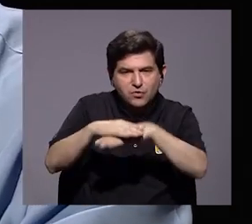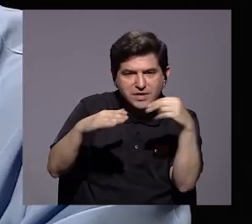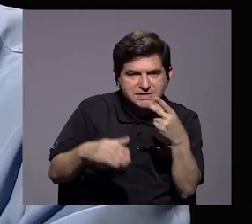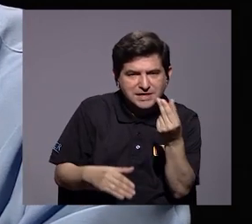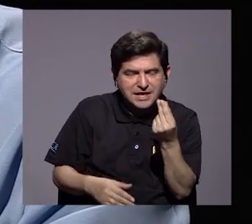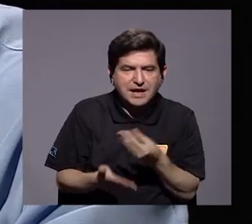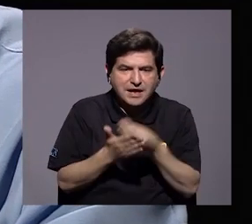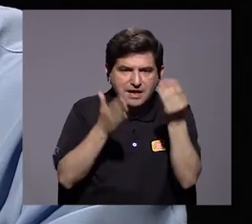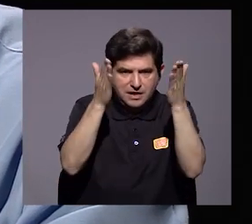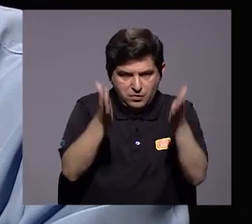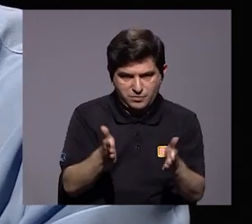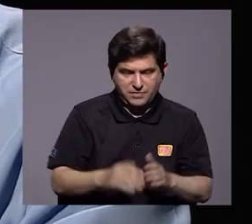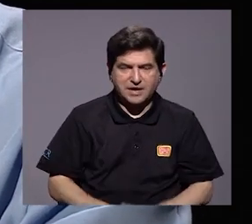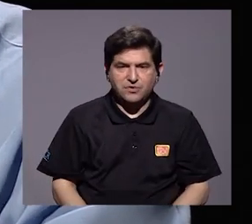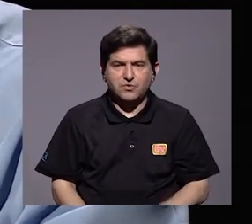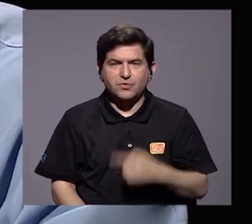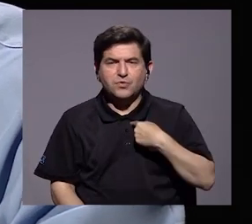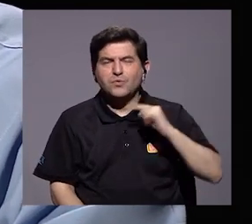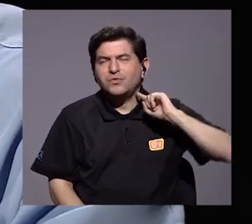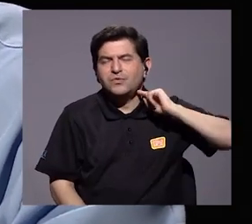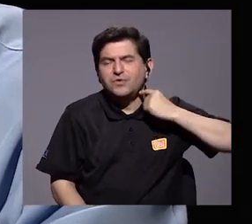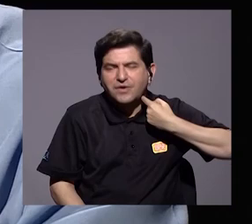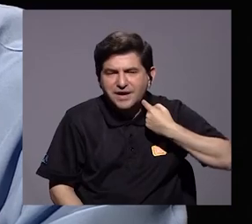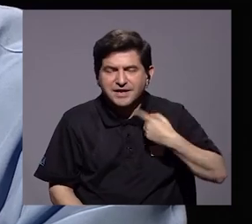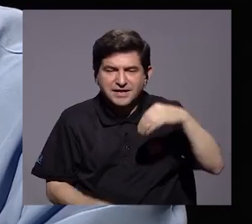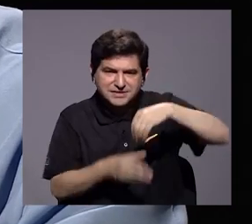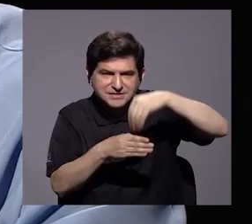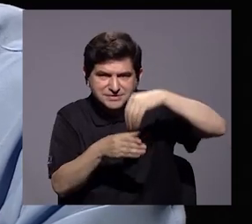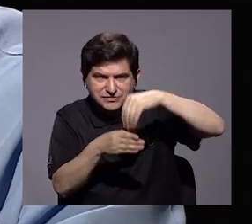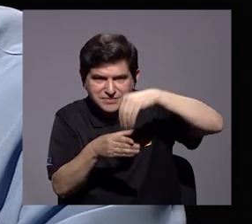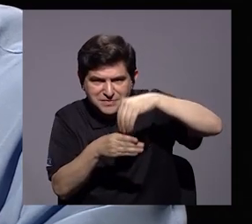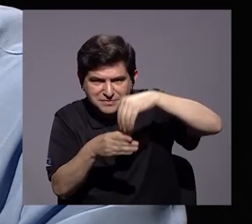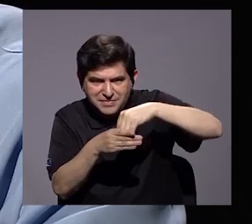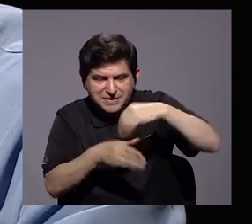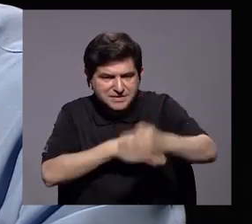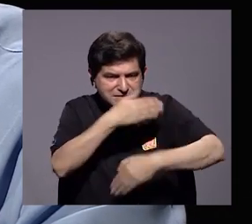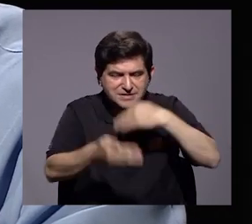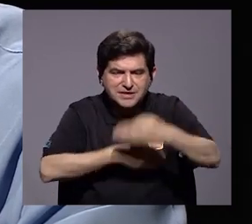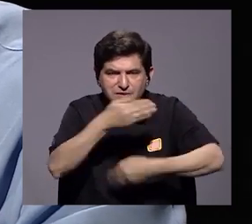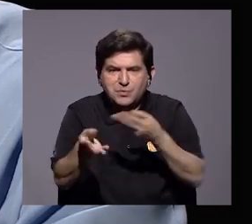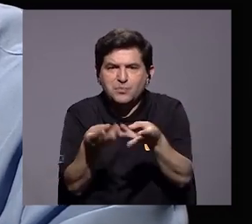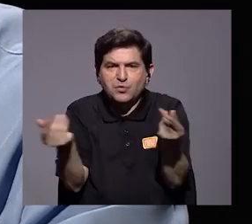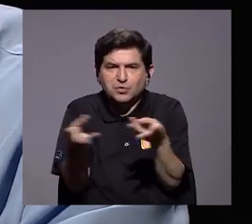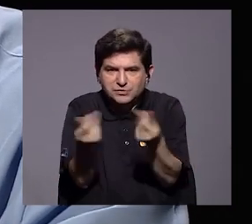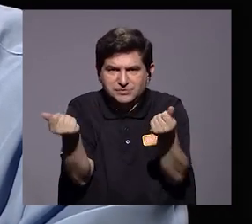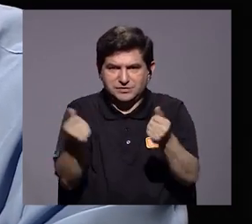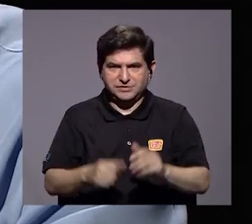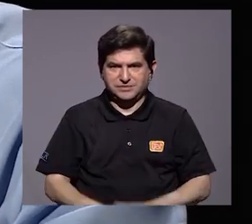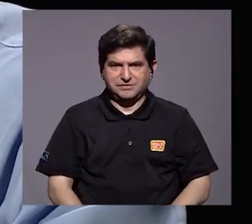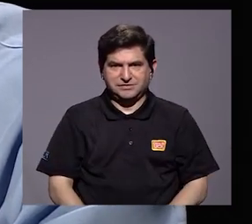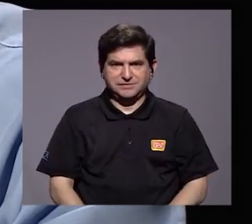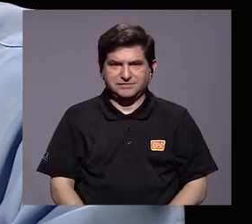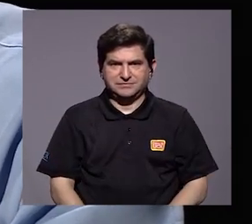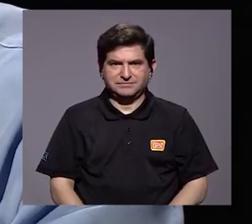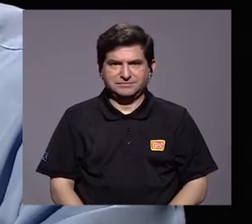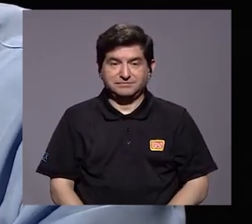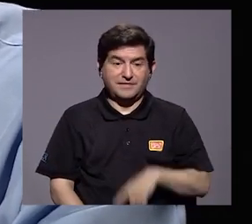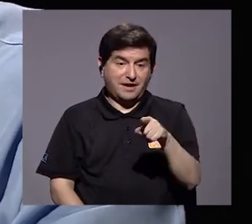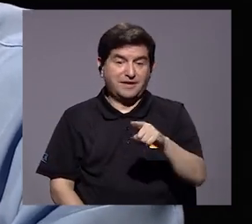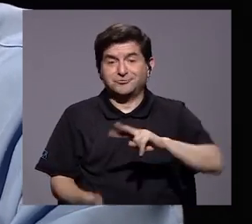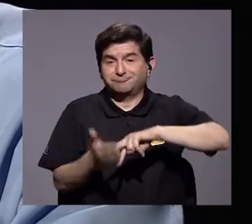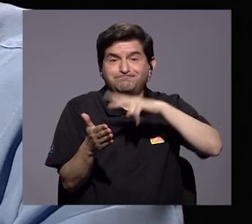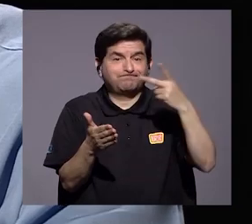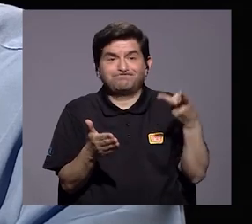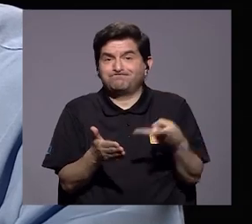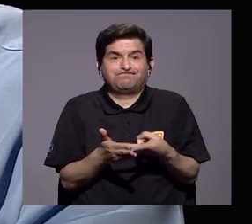plata del bolsillo a los consumidores cuando uno encarece el acto de invertir en procesos productivos entonces